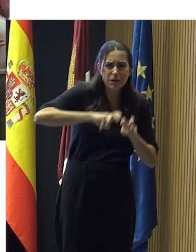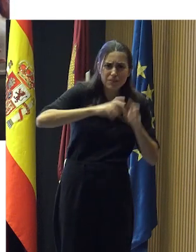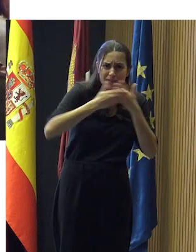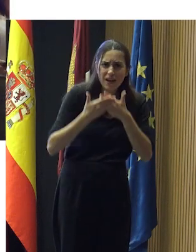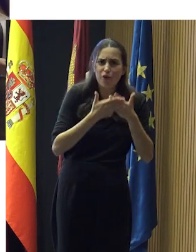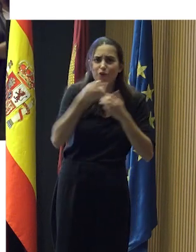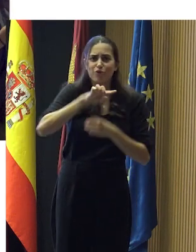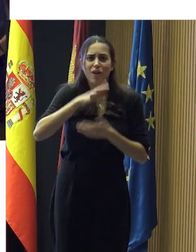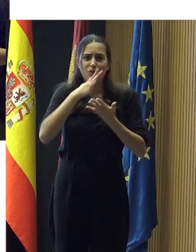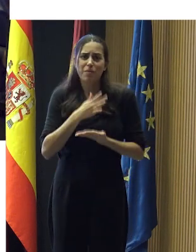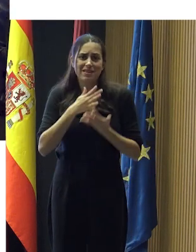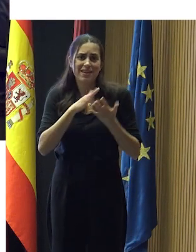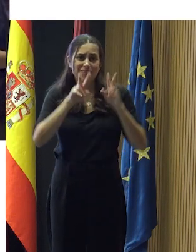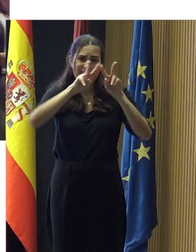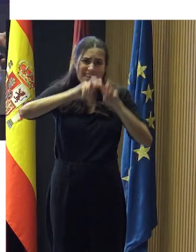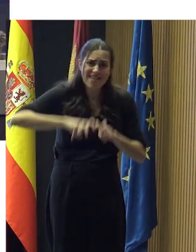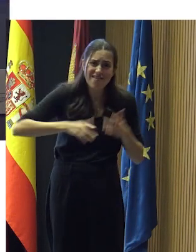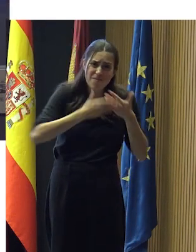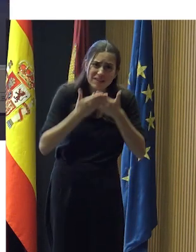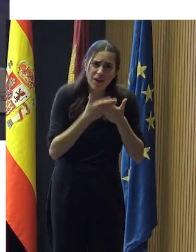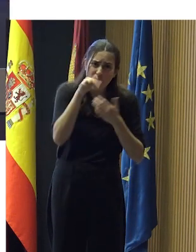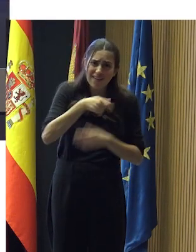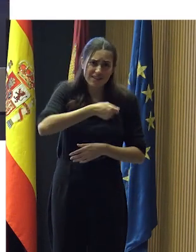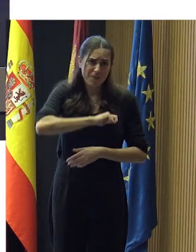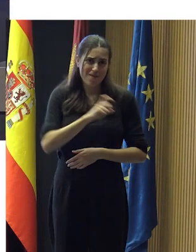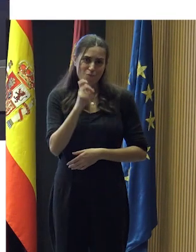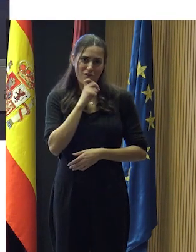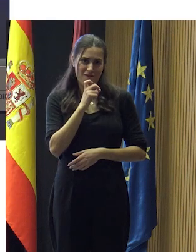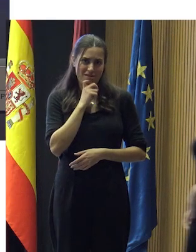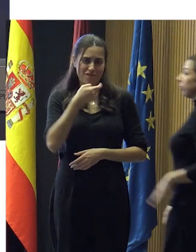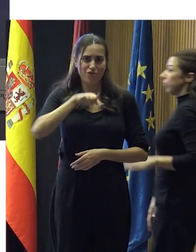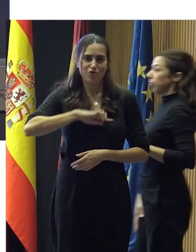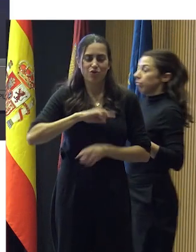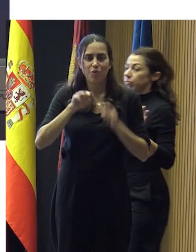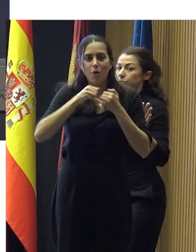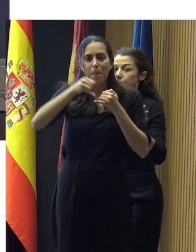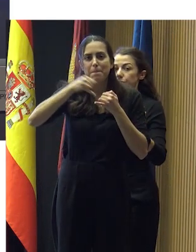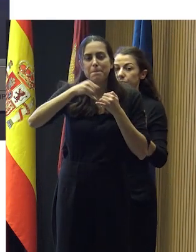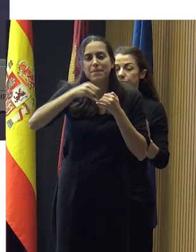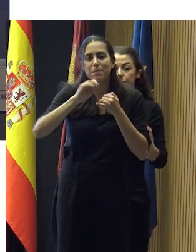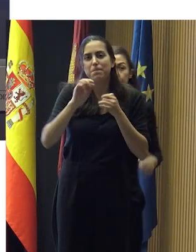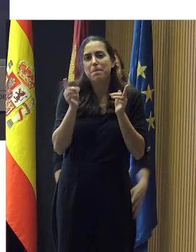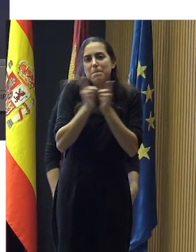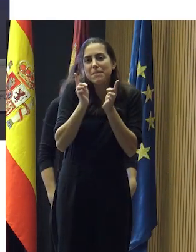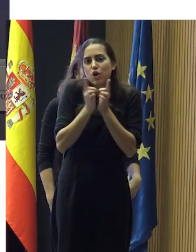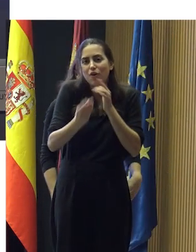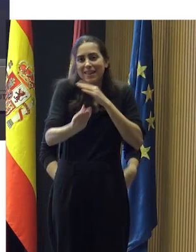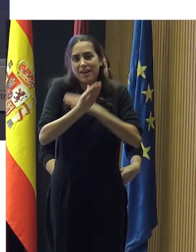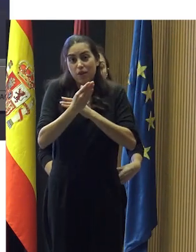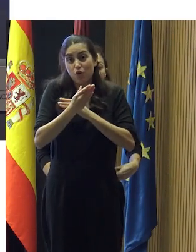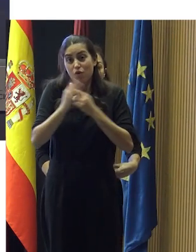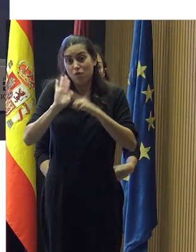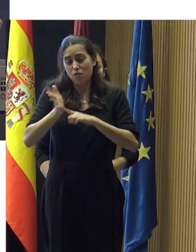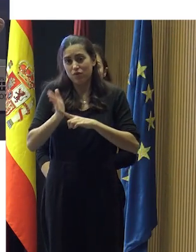que la investigación en España es muy complicada y tenemos abierta una línea de micromecenazgo en la Universidad de Castilla-La Mancha,